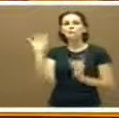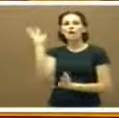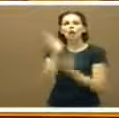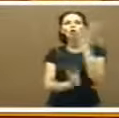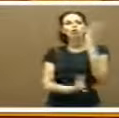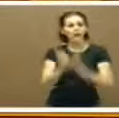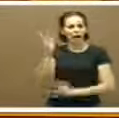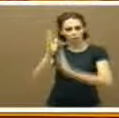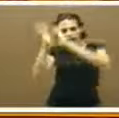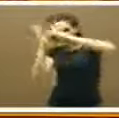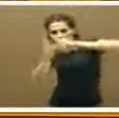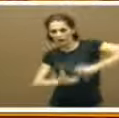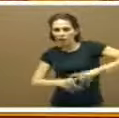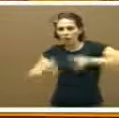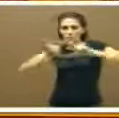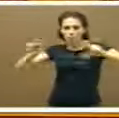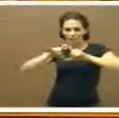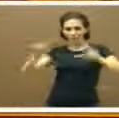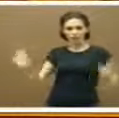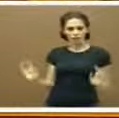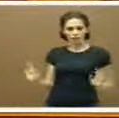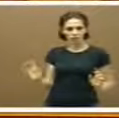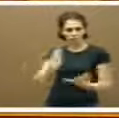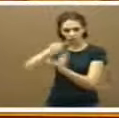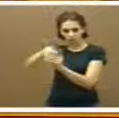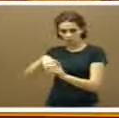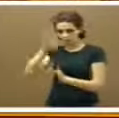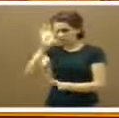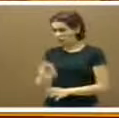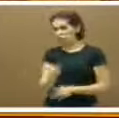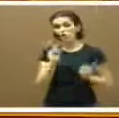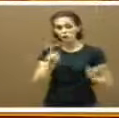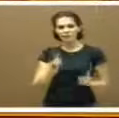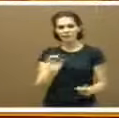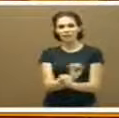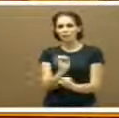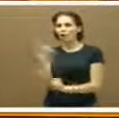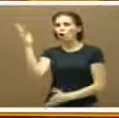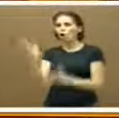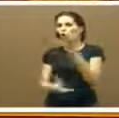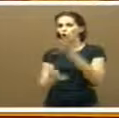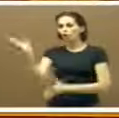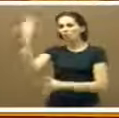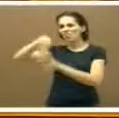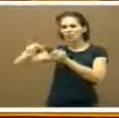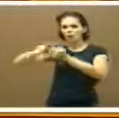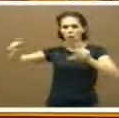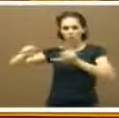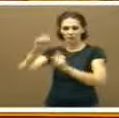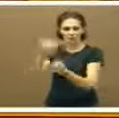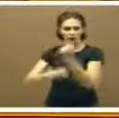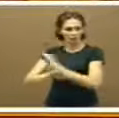servicio de una empresa de marketing. Y me creo que es esto último, señor consejero, contable de una empresa de marketing.